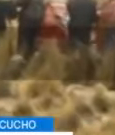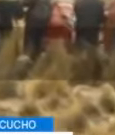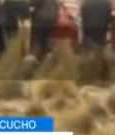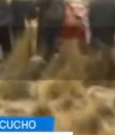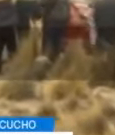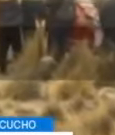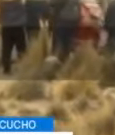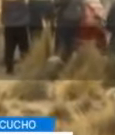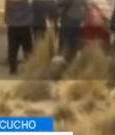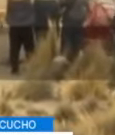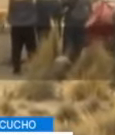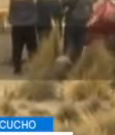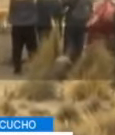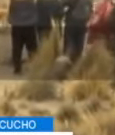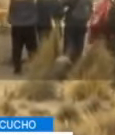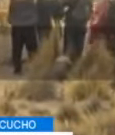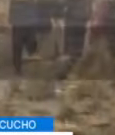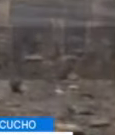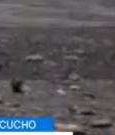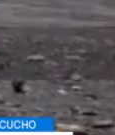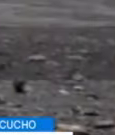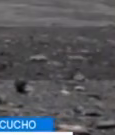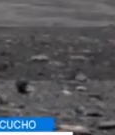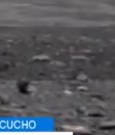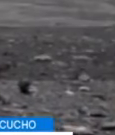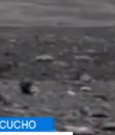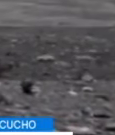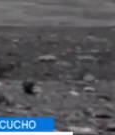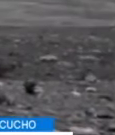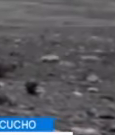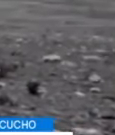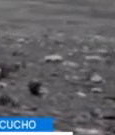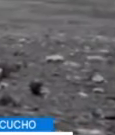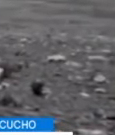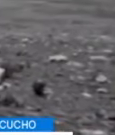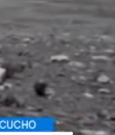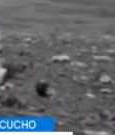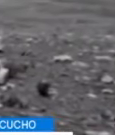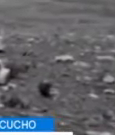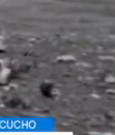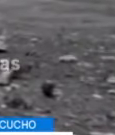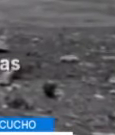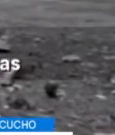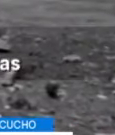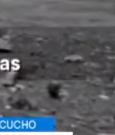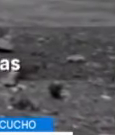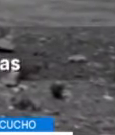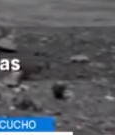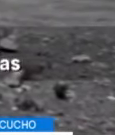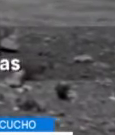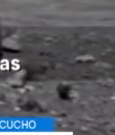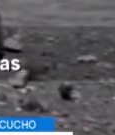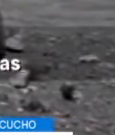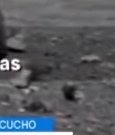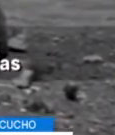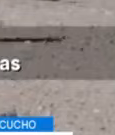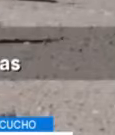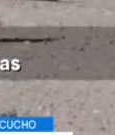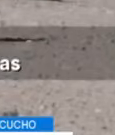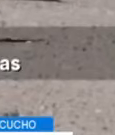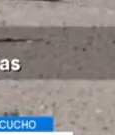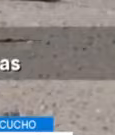Perderinakajajankakiwa, yatatapajarakitaina, uka, hakau, gitana, uthasire, hakera, karuha. Wakicha, sepkanyali, akaha, naskitaki, sasina.